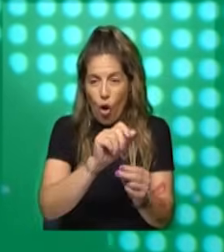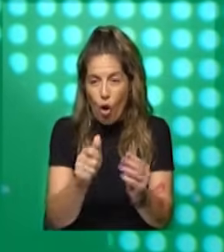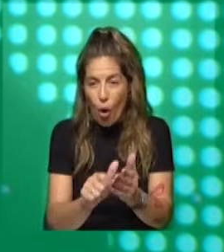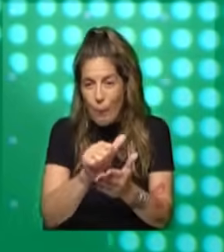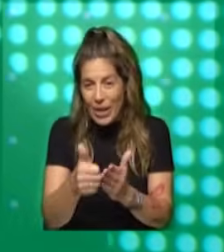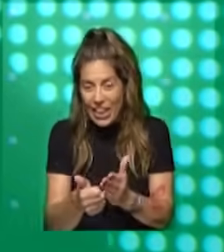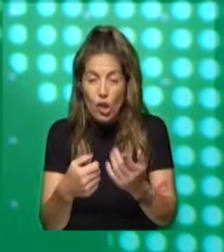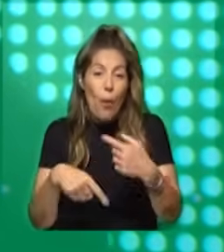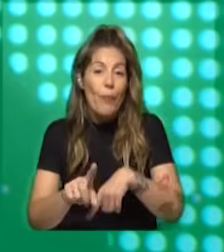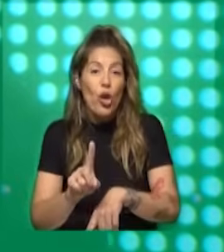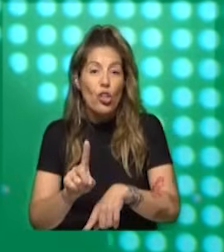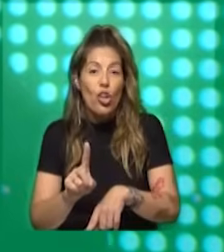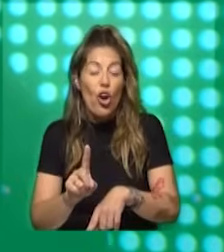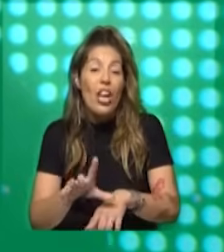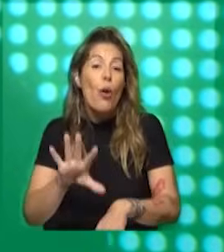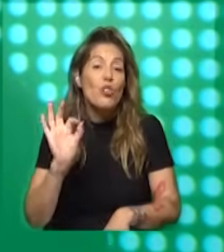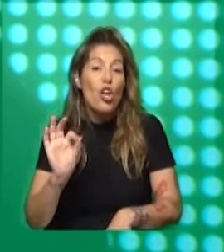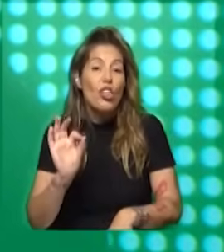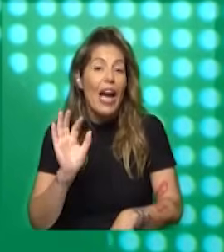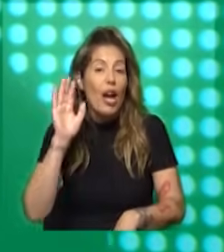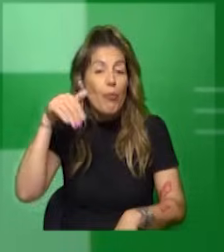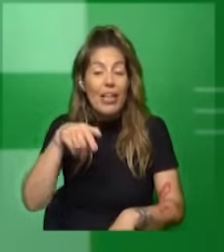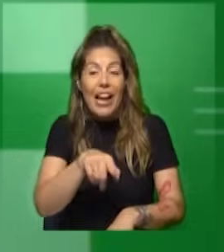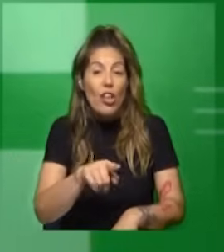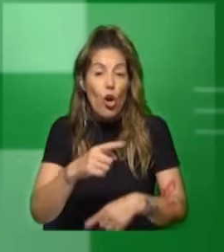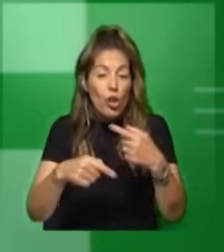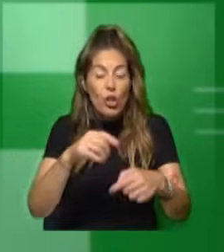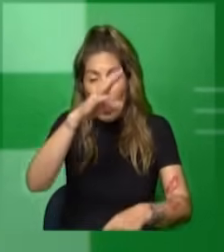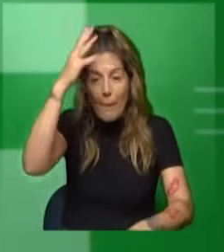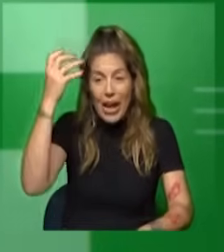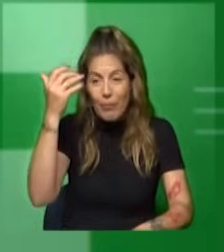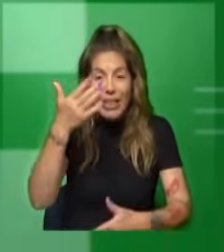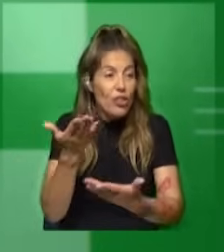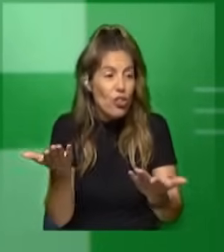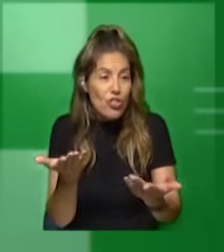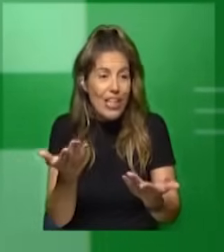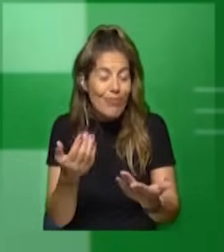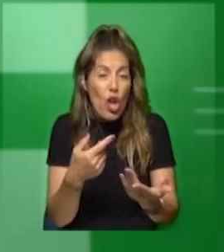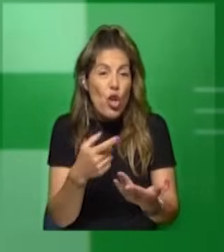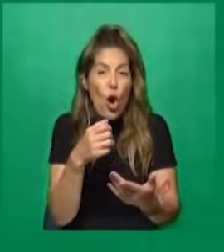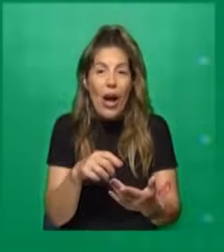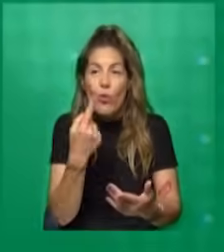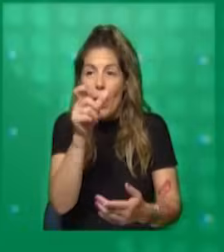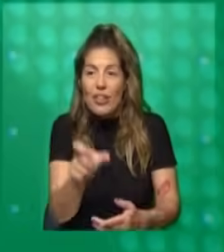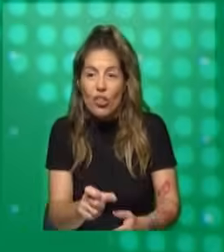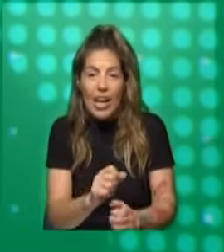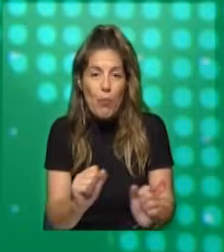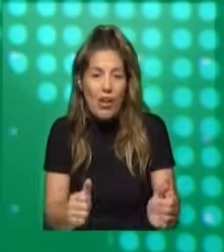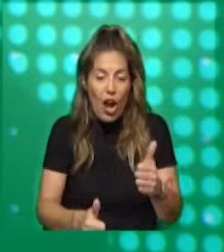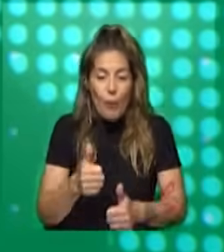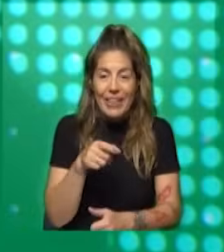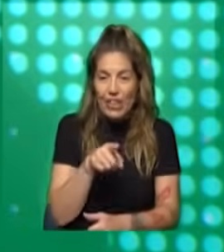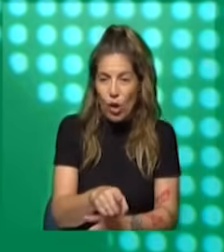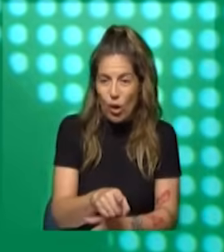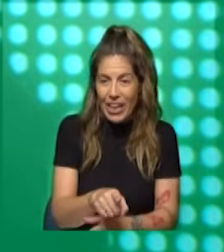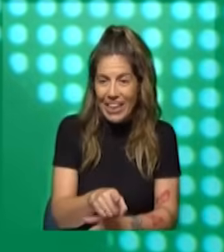siendo Trump, quiere decir que nadie ha logrado posicionar una candidatura que pueda hacerle frente dentro del partido republicano. ¿Eso limita un poco